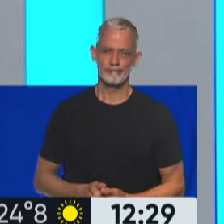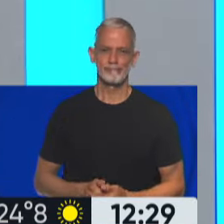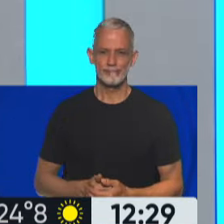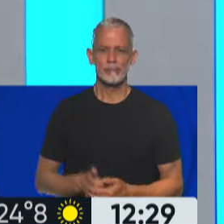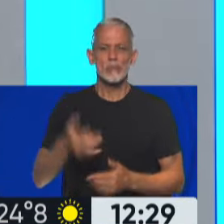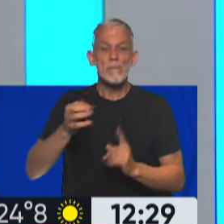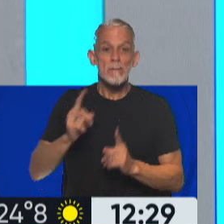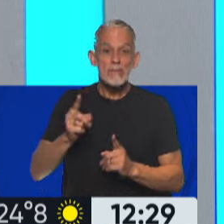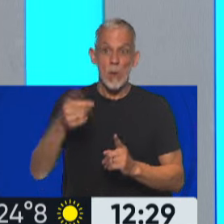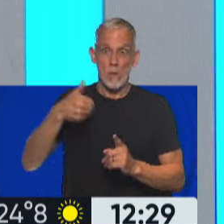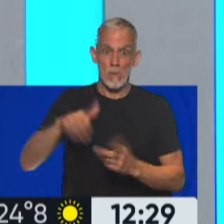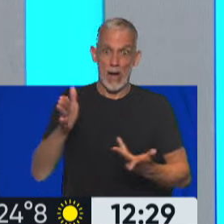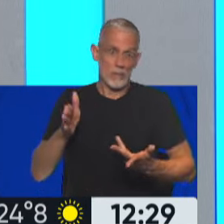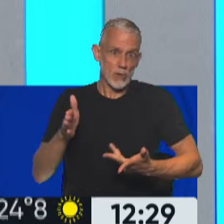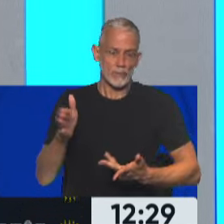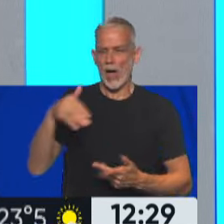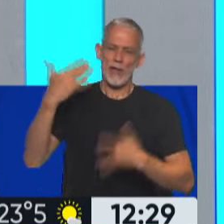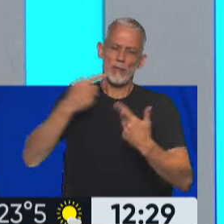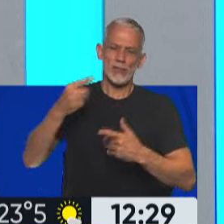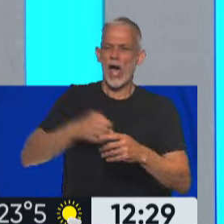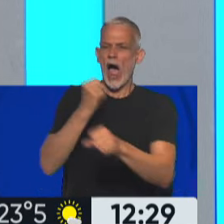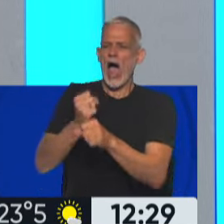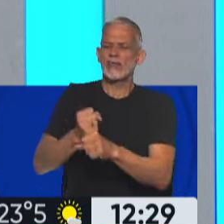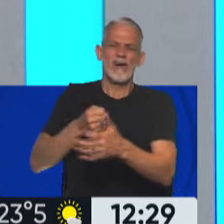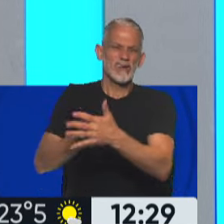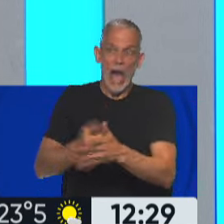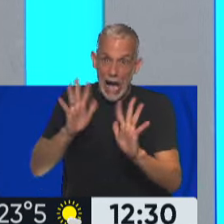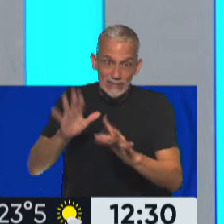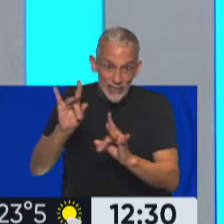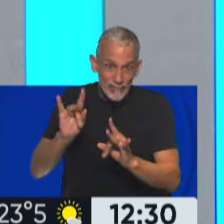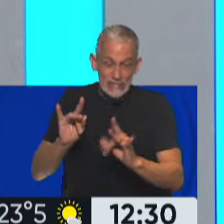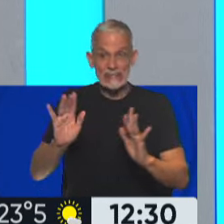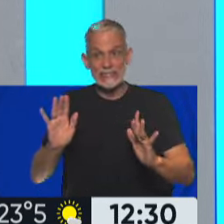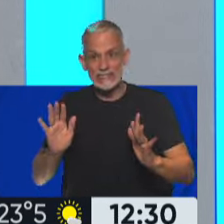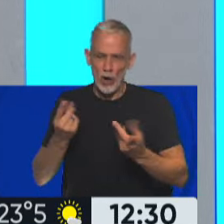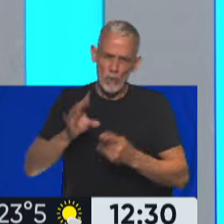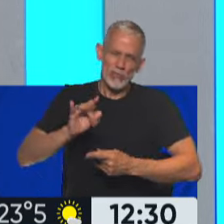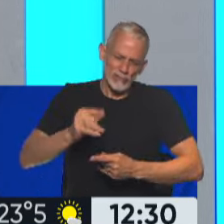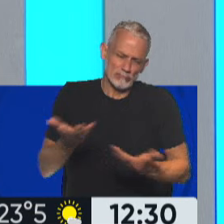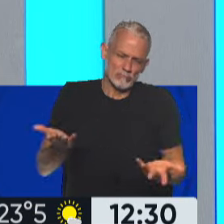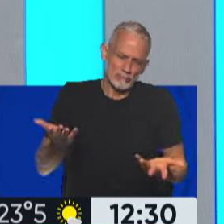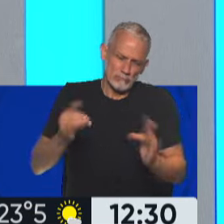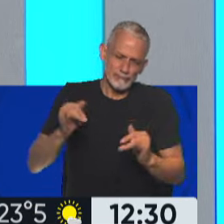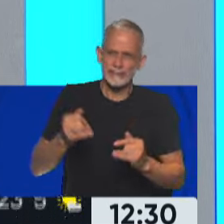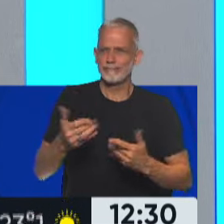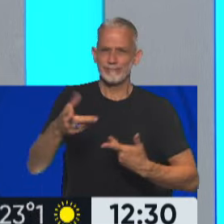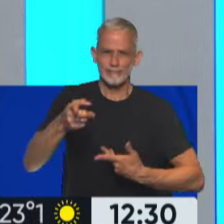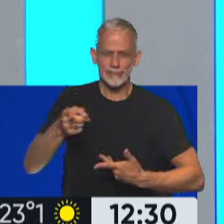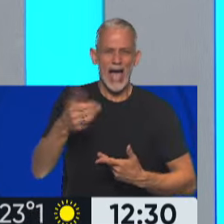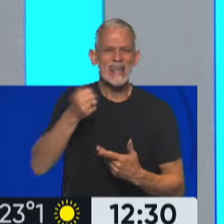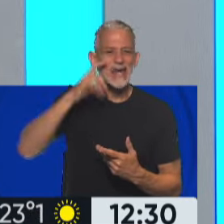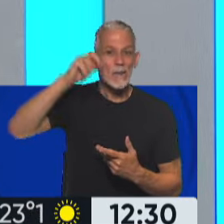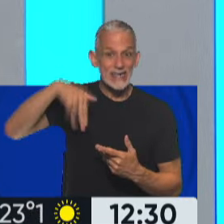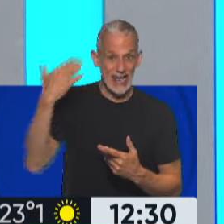así va a ser porque van a decir hasta fin de año todos van a ser complicados Cómo no iba a ser complicado El gran premio de azerbayán